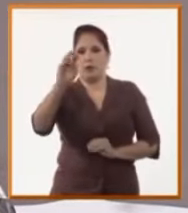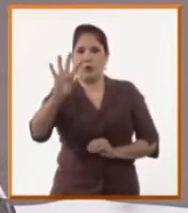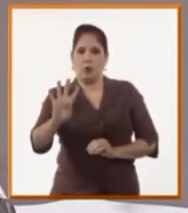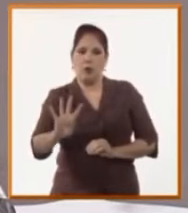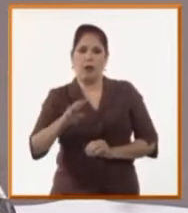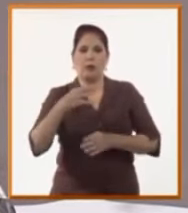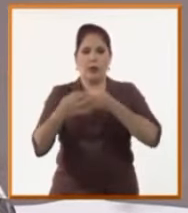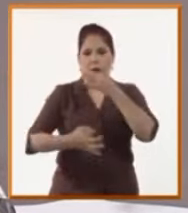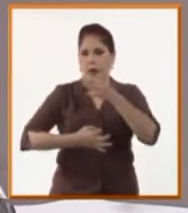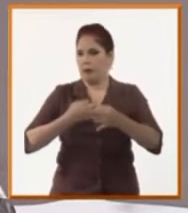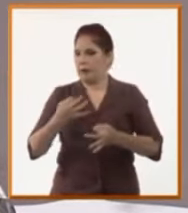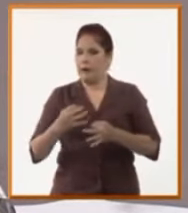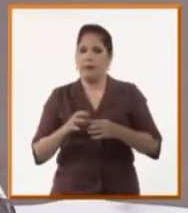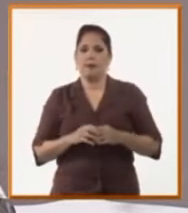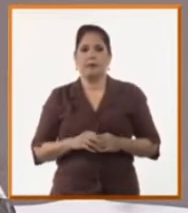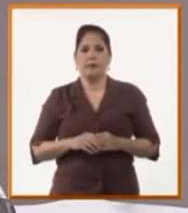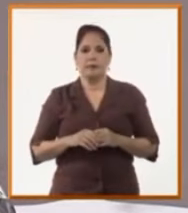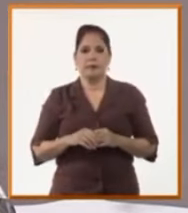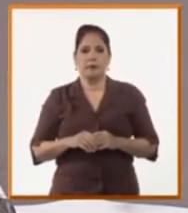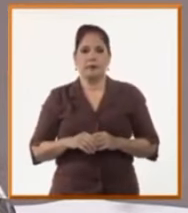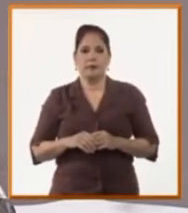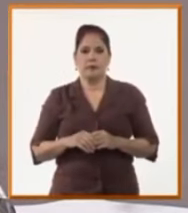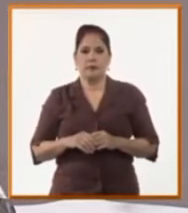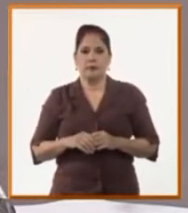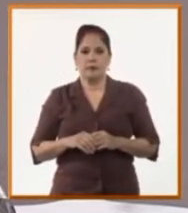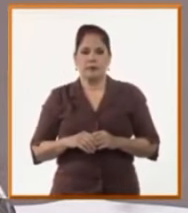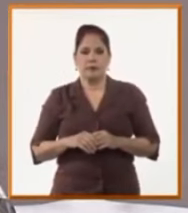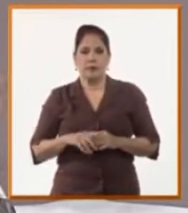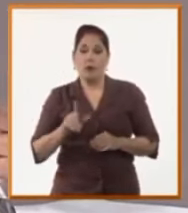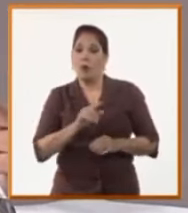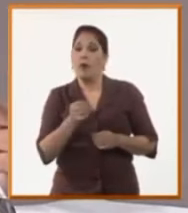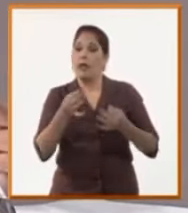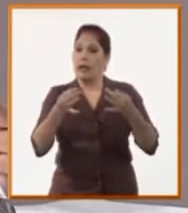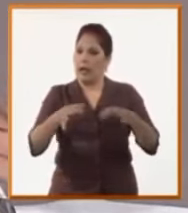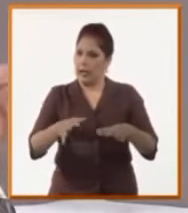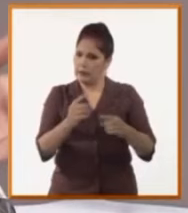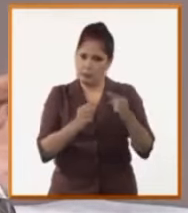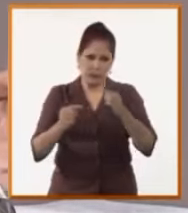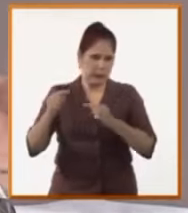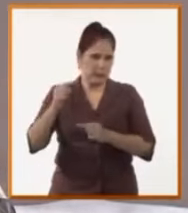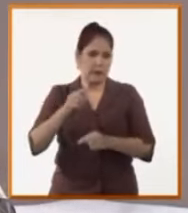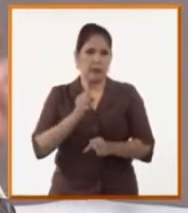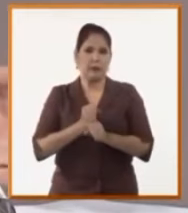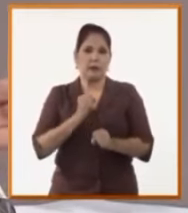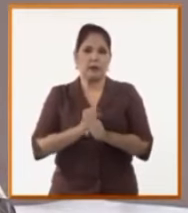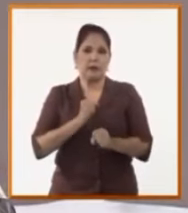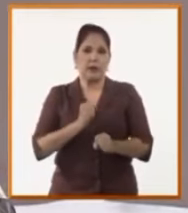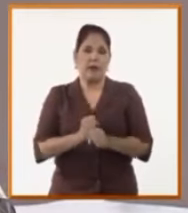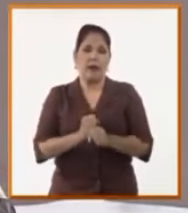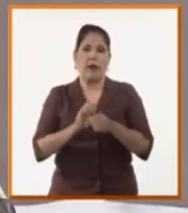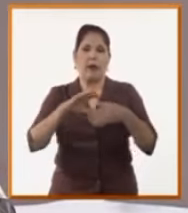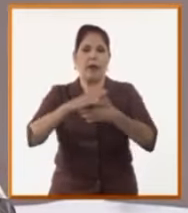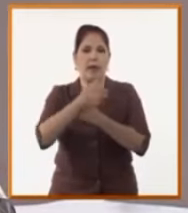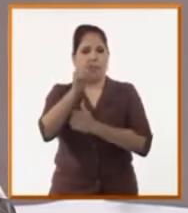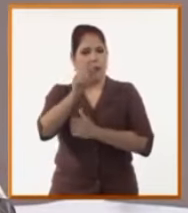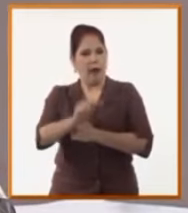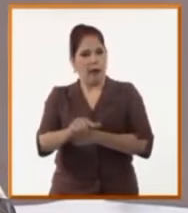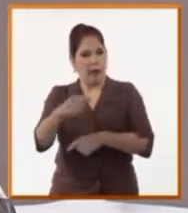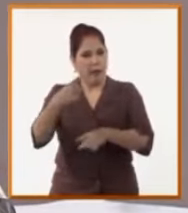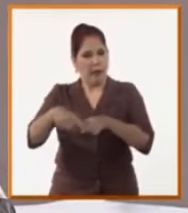mención que es para el sector que recibe hoy gratificaciones fundamentalmente trabajadores de sedes diplomáticas de sucursales